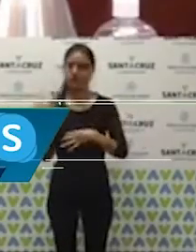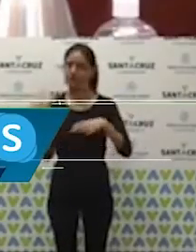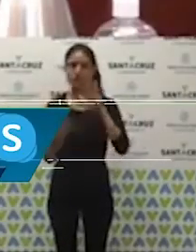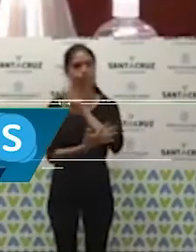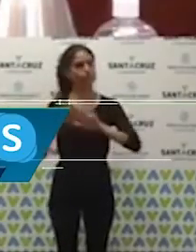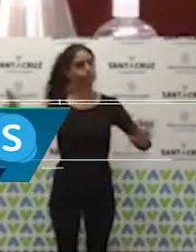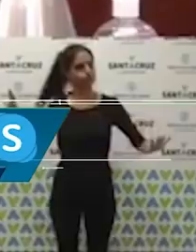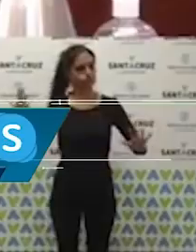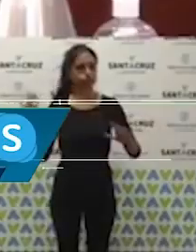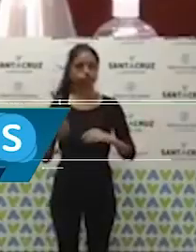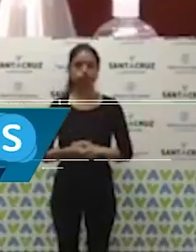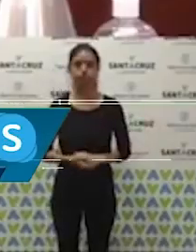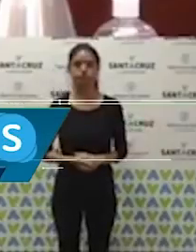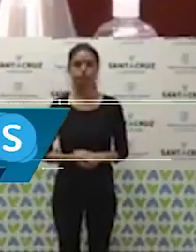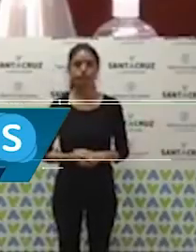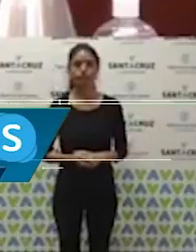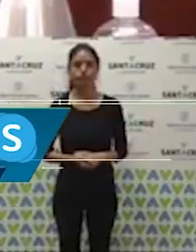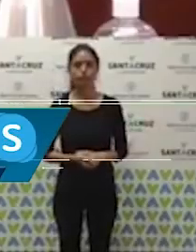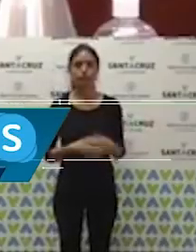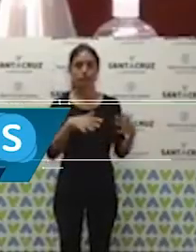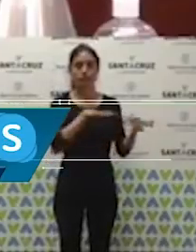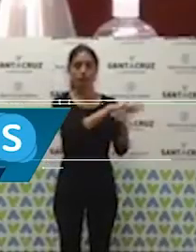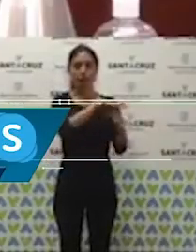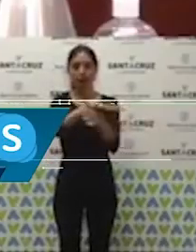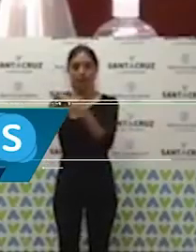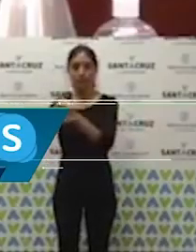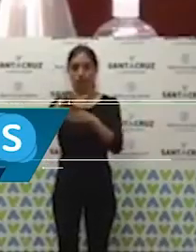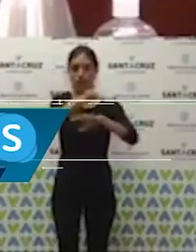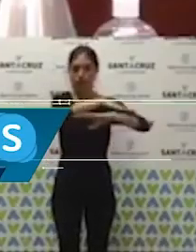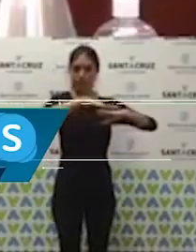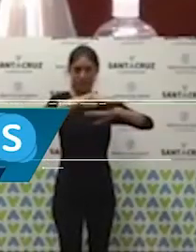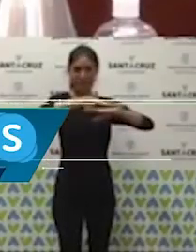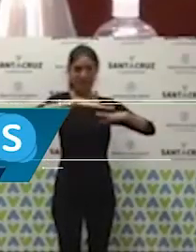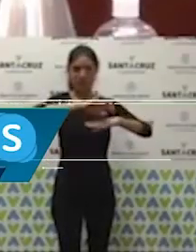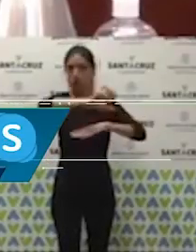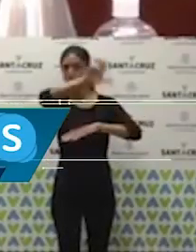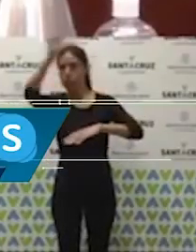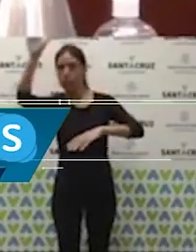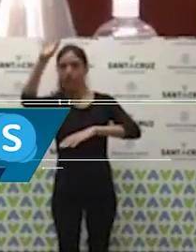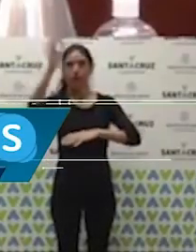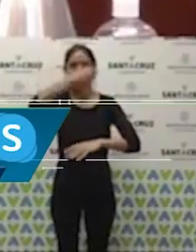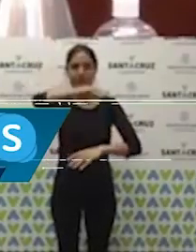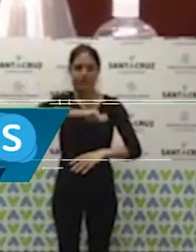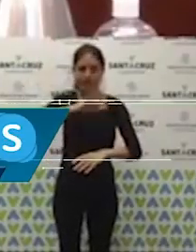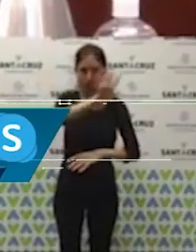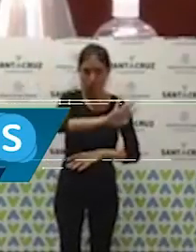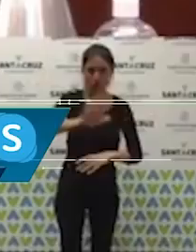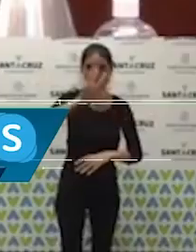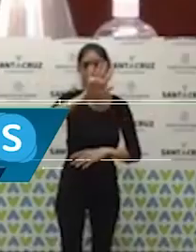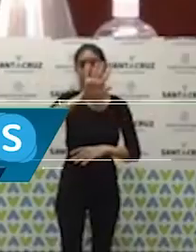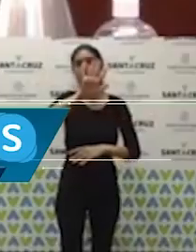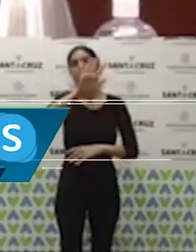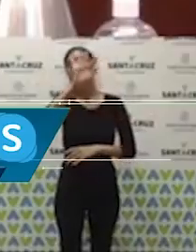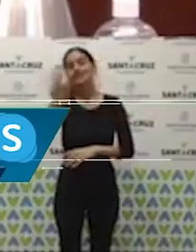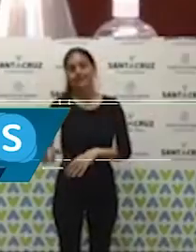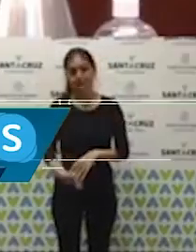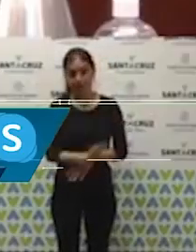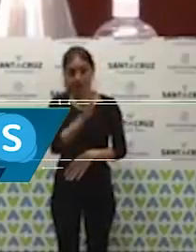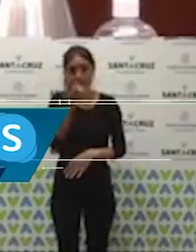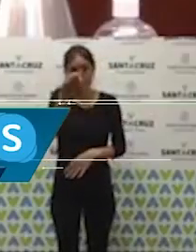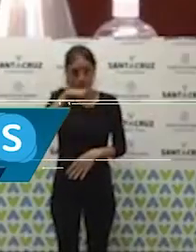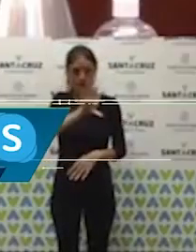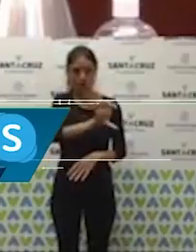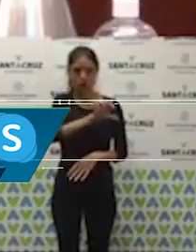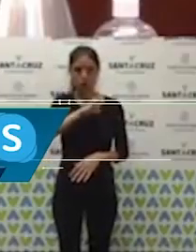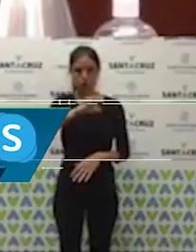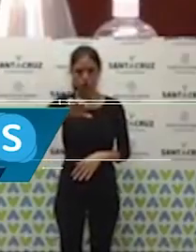Ayuntamiento de Santa Cruz gobernando. Era la número 3, una persona de origen venezolano, con una ideología muy clara y nada armoniosa